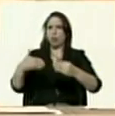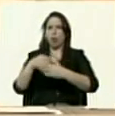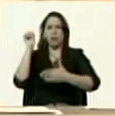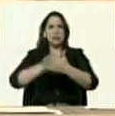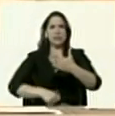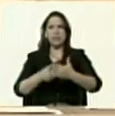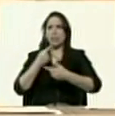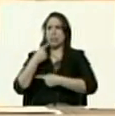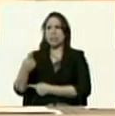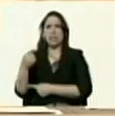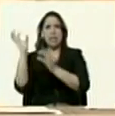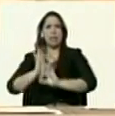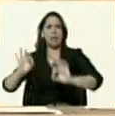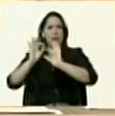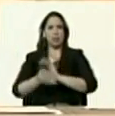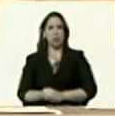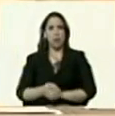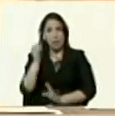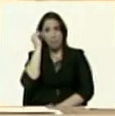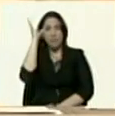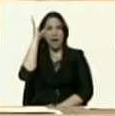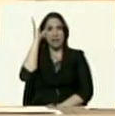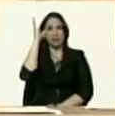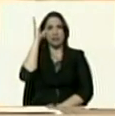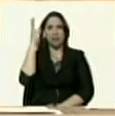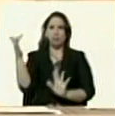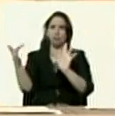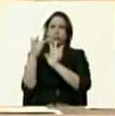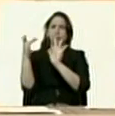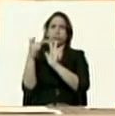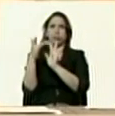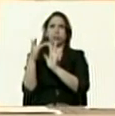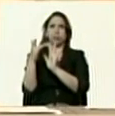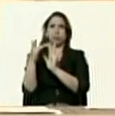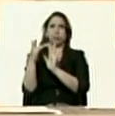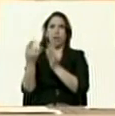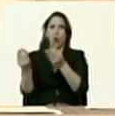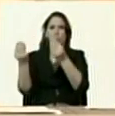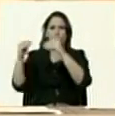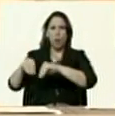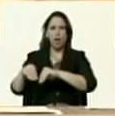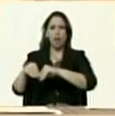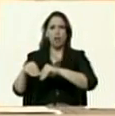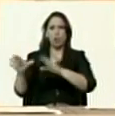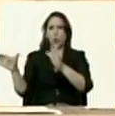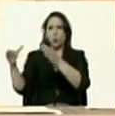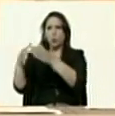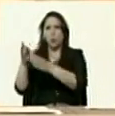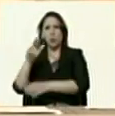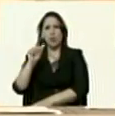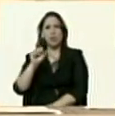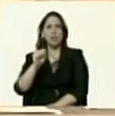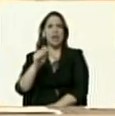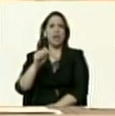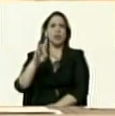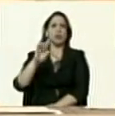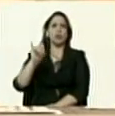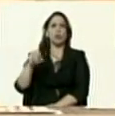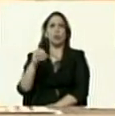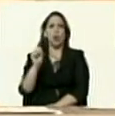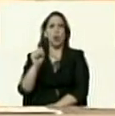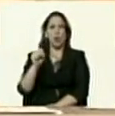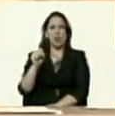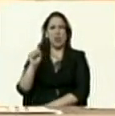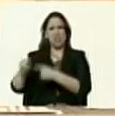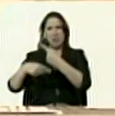a nadie, capaz de vincularse en acuerdo con la banda Los Rastrojos y después negarlo a pesar de que